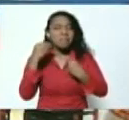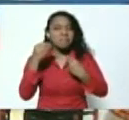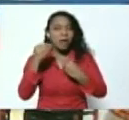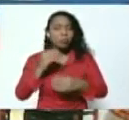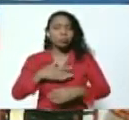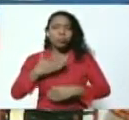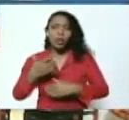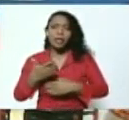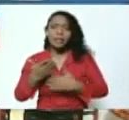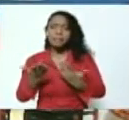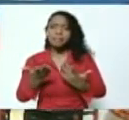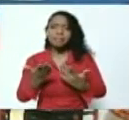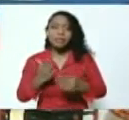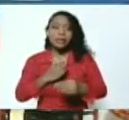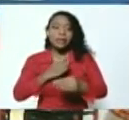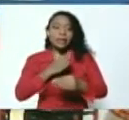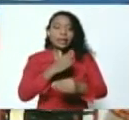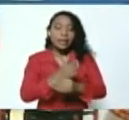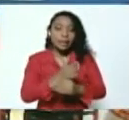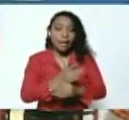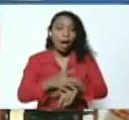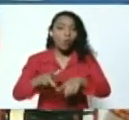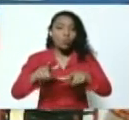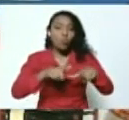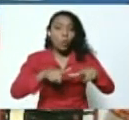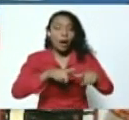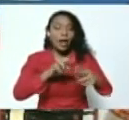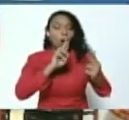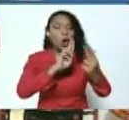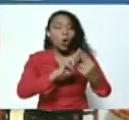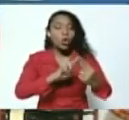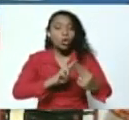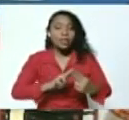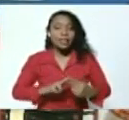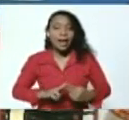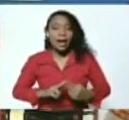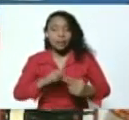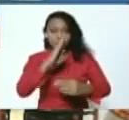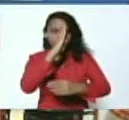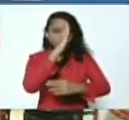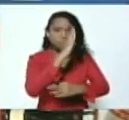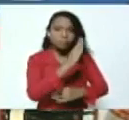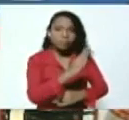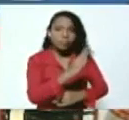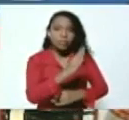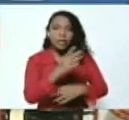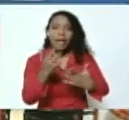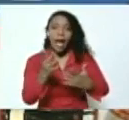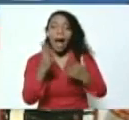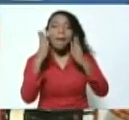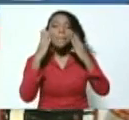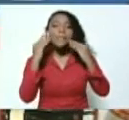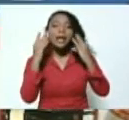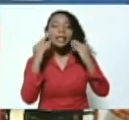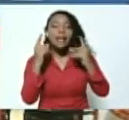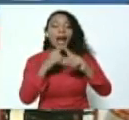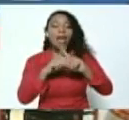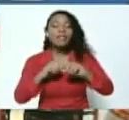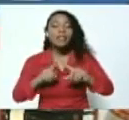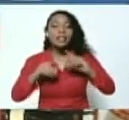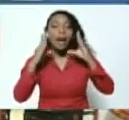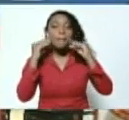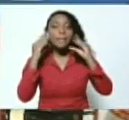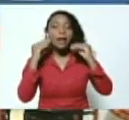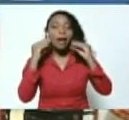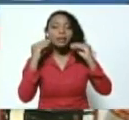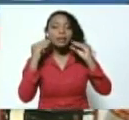poder ir a sitios y conocer directamente la experiencia o las diferentes